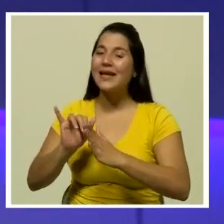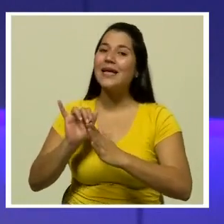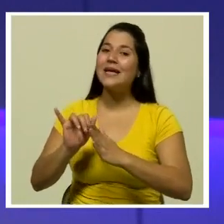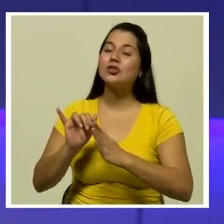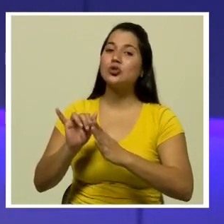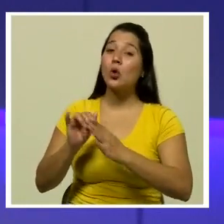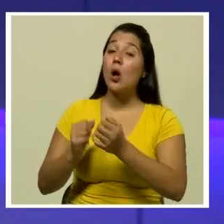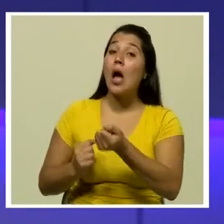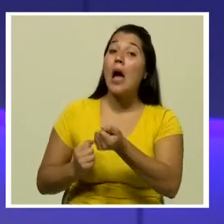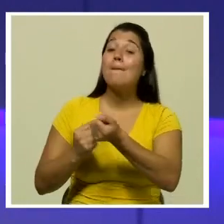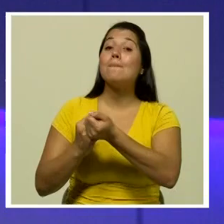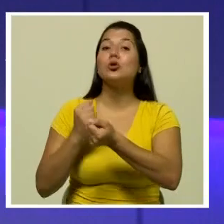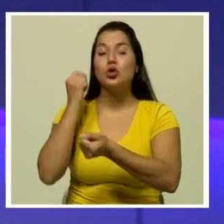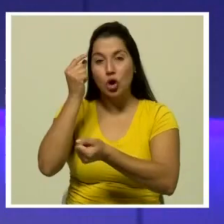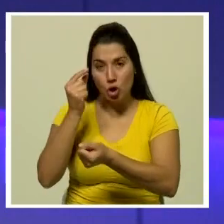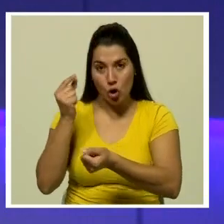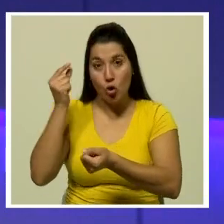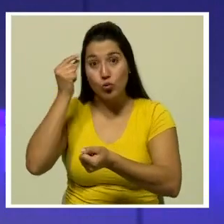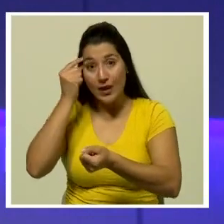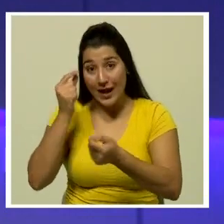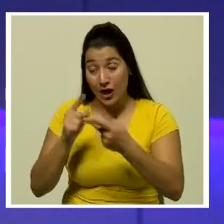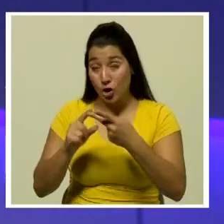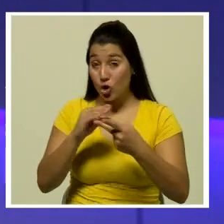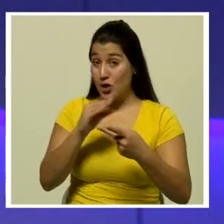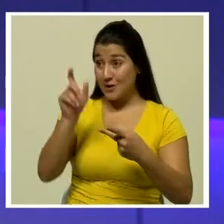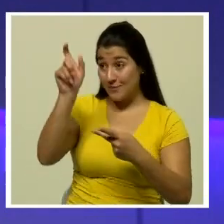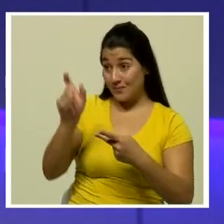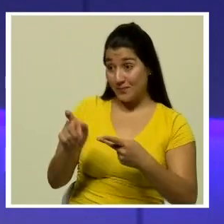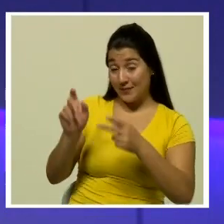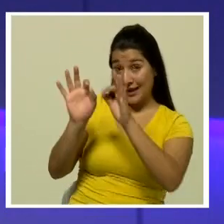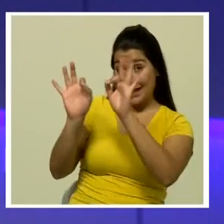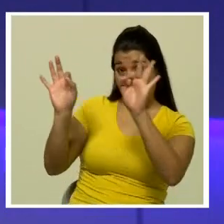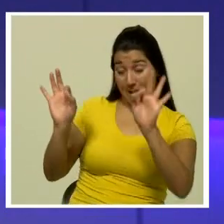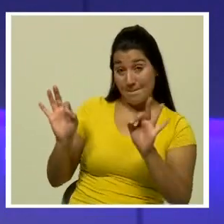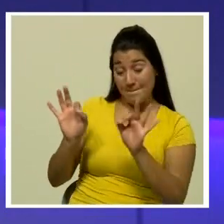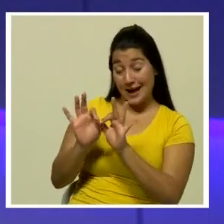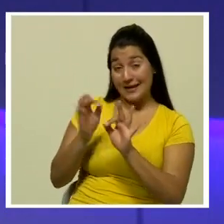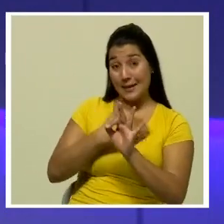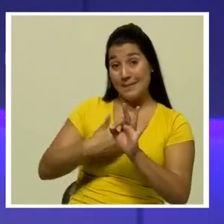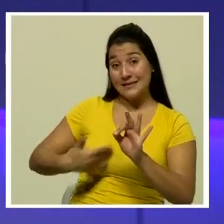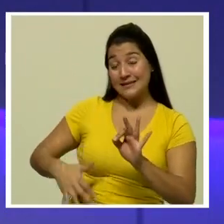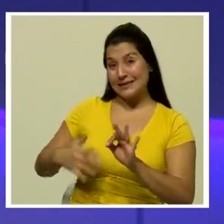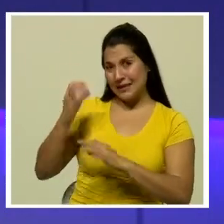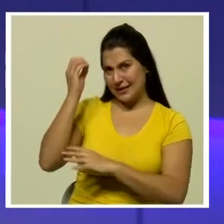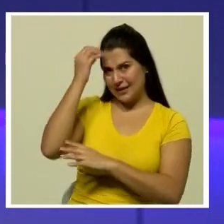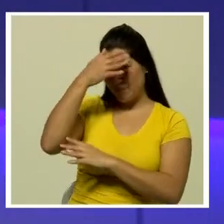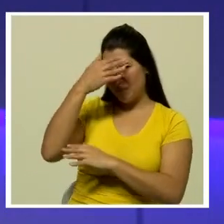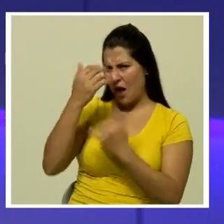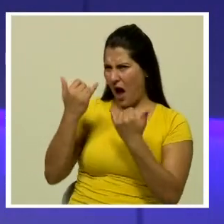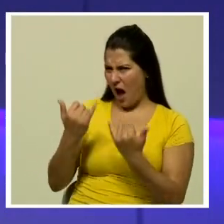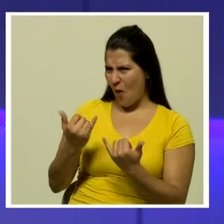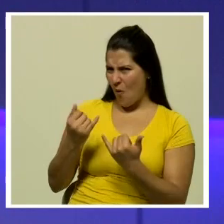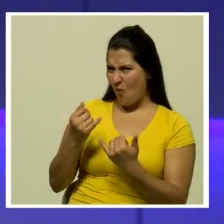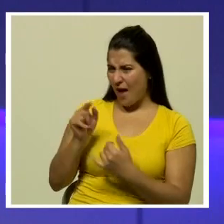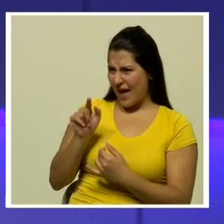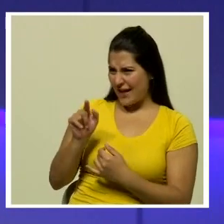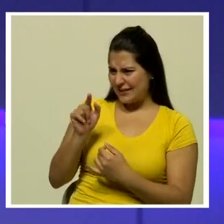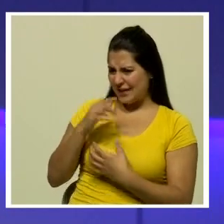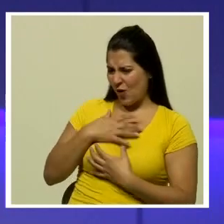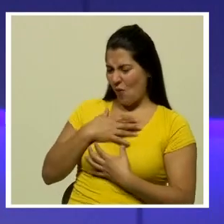del gobierno y de la figura del presidente Alvarado. Ahora, ¿es permanente ese bono de